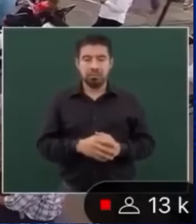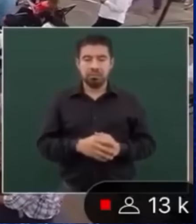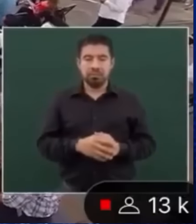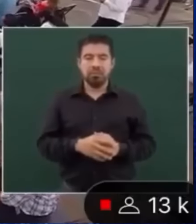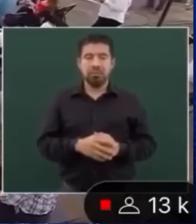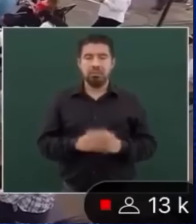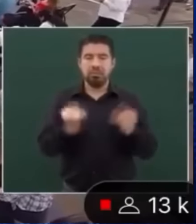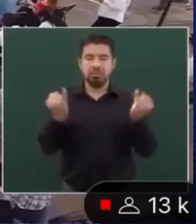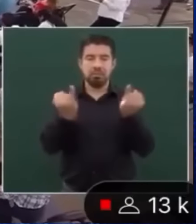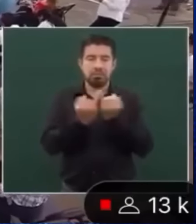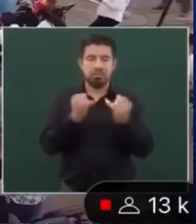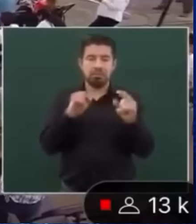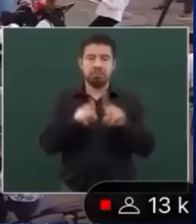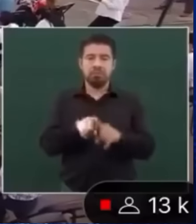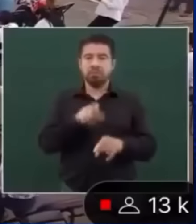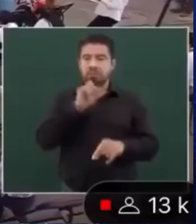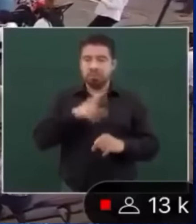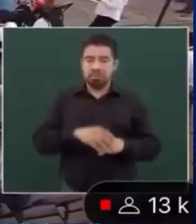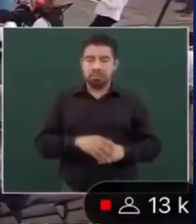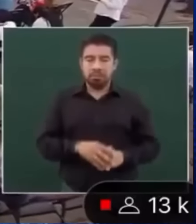los